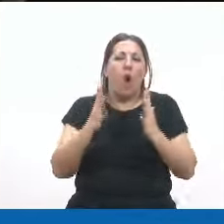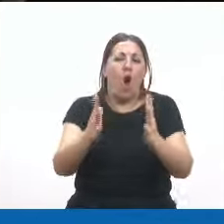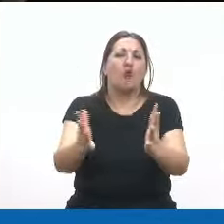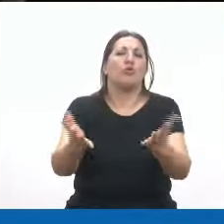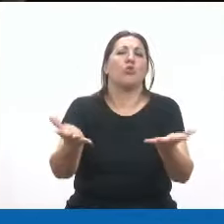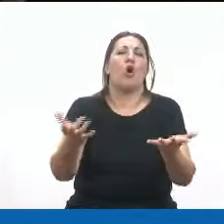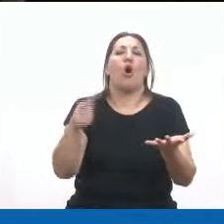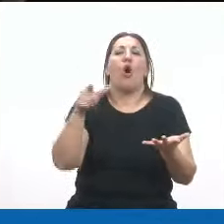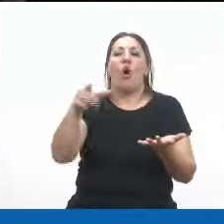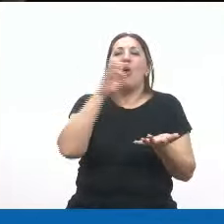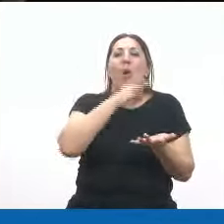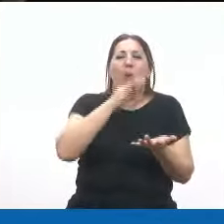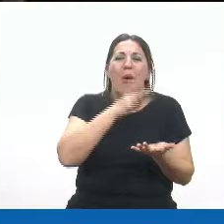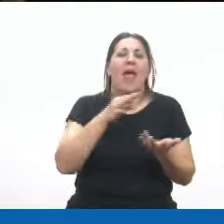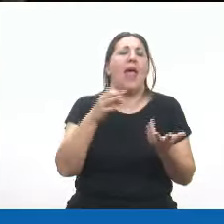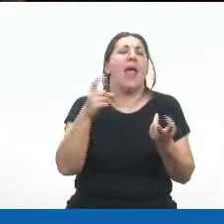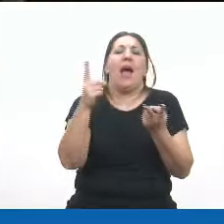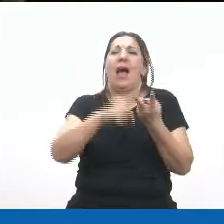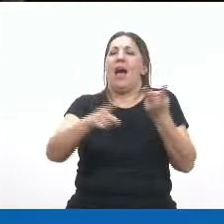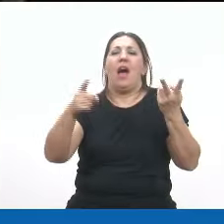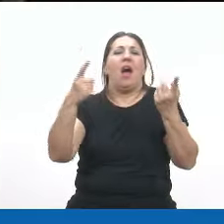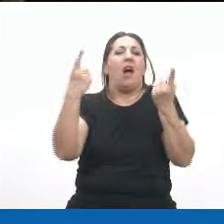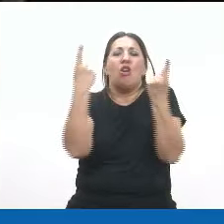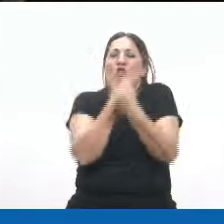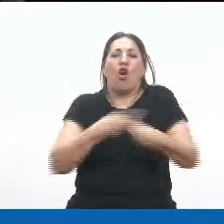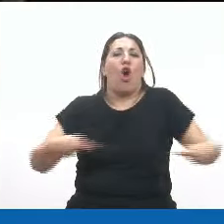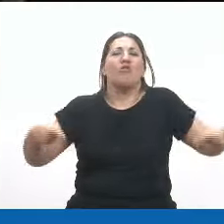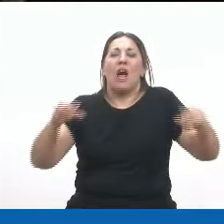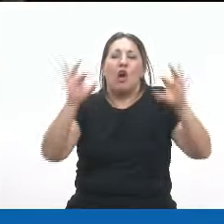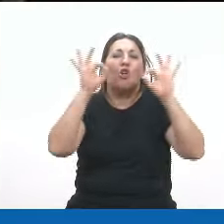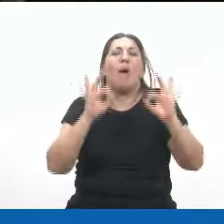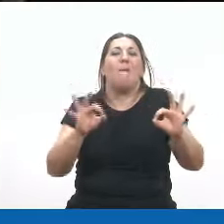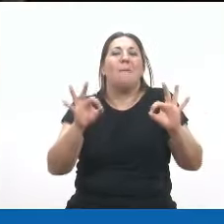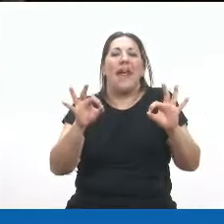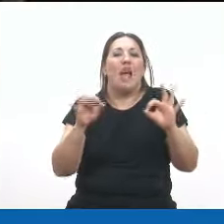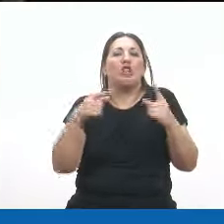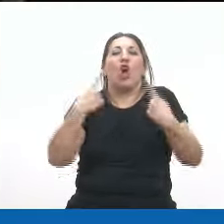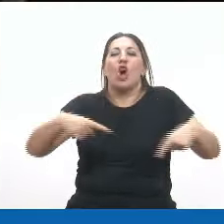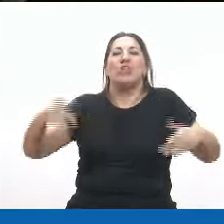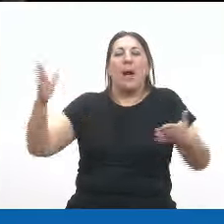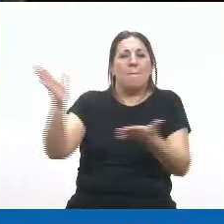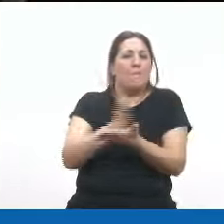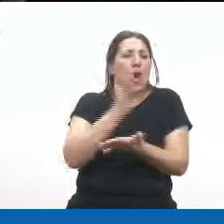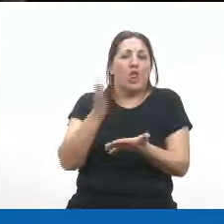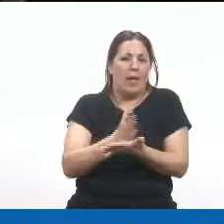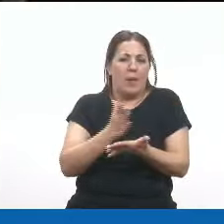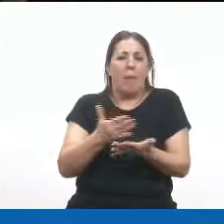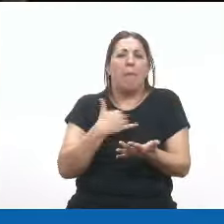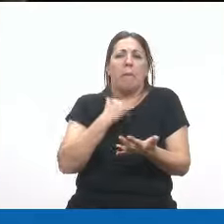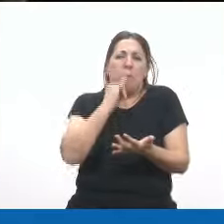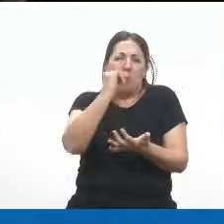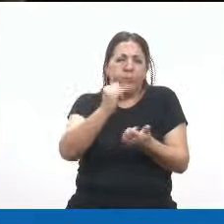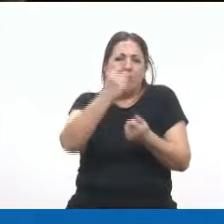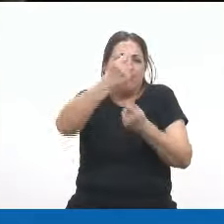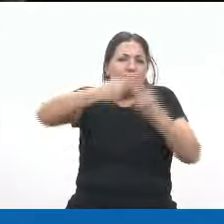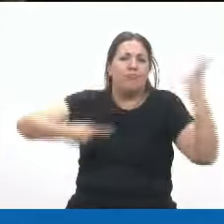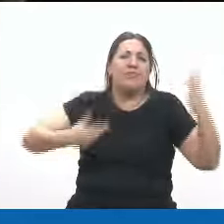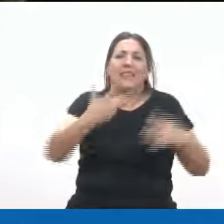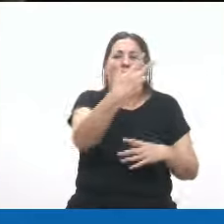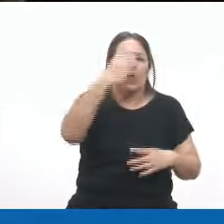ovino para todo lo que tiene que ver con este esa producción y así puede decir 39 el fondo para la